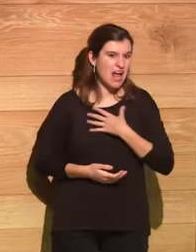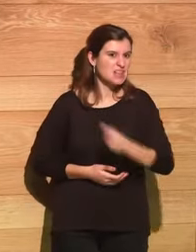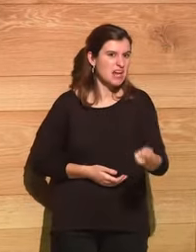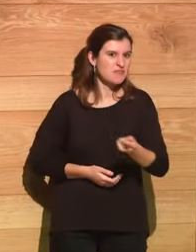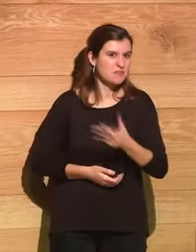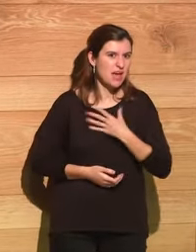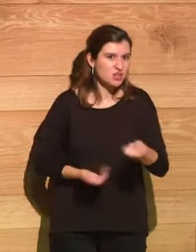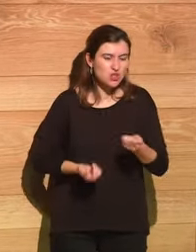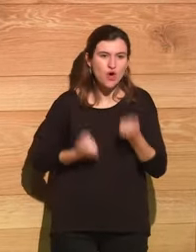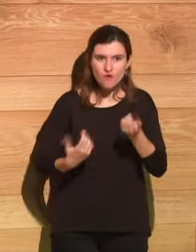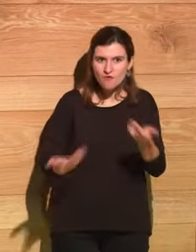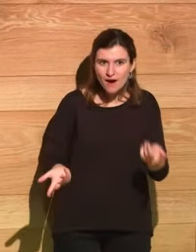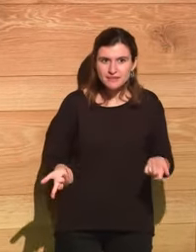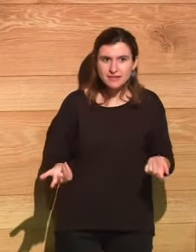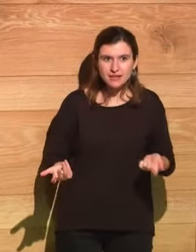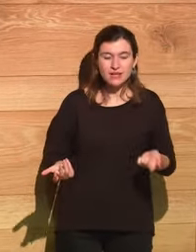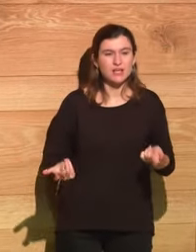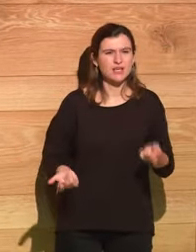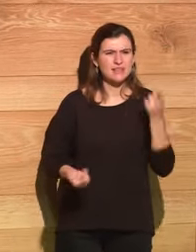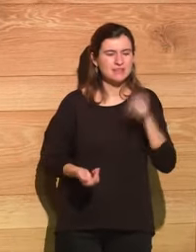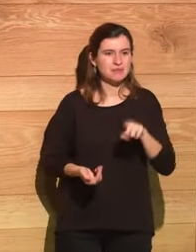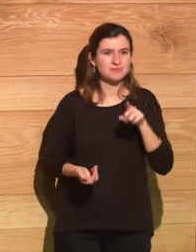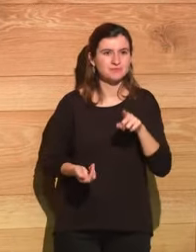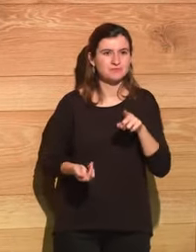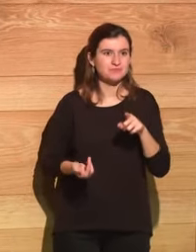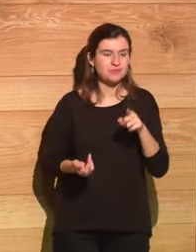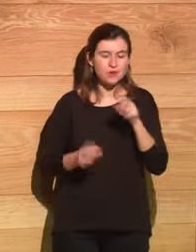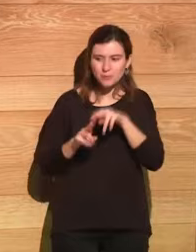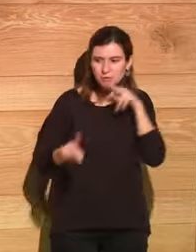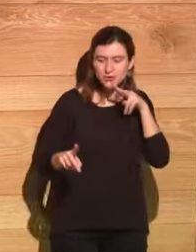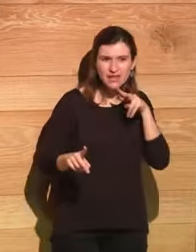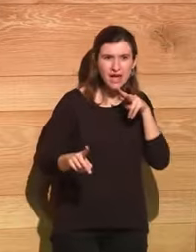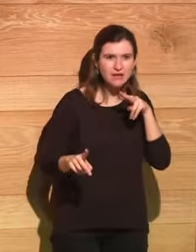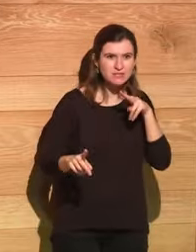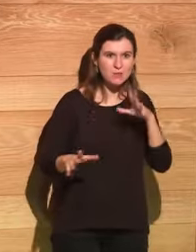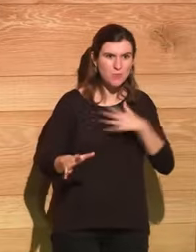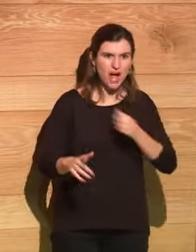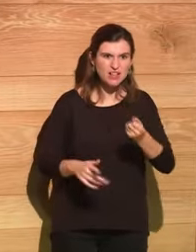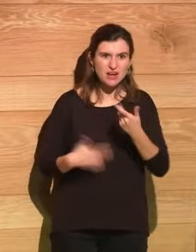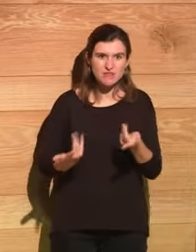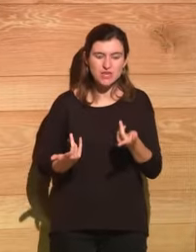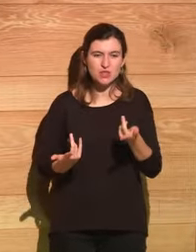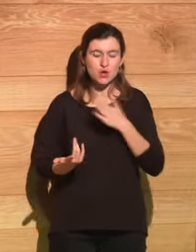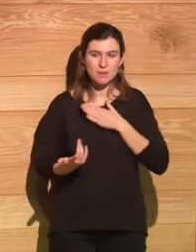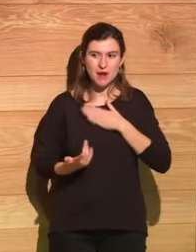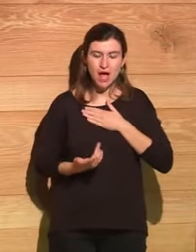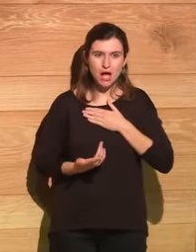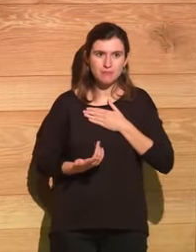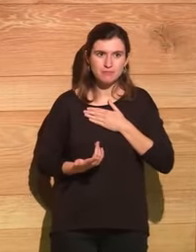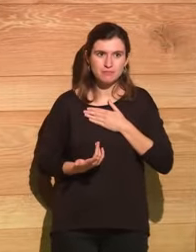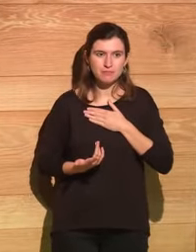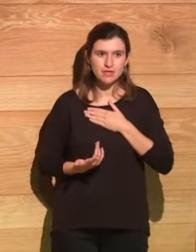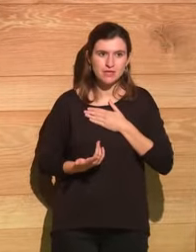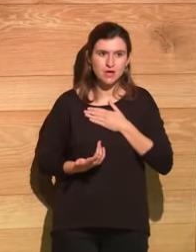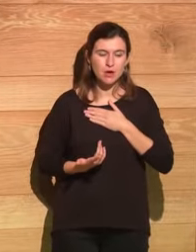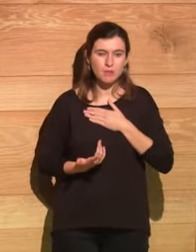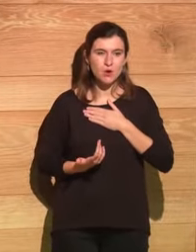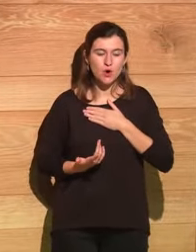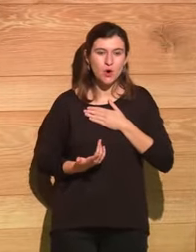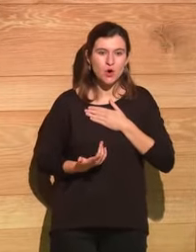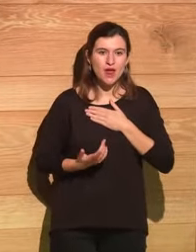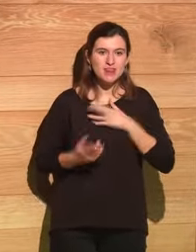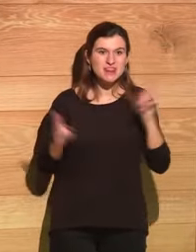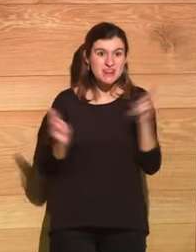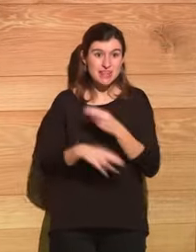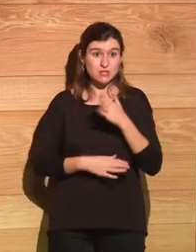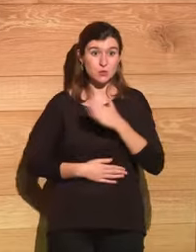absoluto atrevimiento, incluso desde otro punto de vista súper atrevido a mi juicio, que es el de hablar de su propia autocensura.